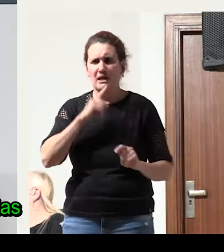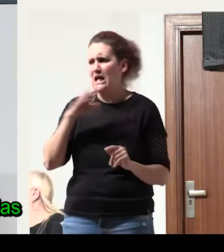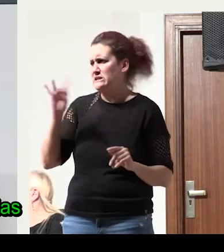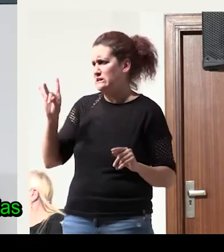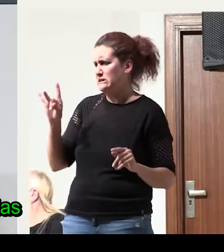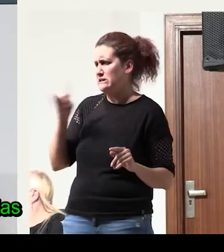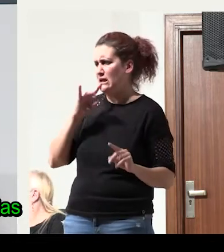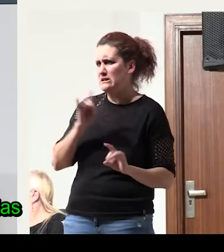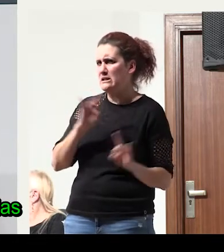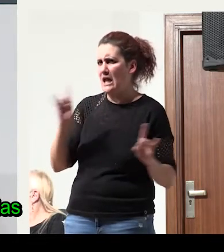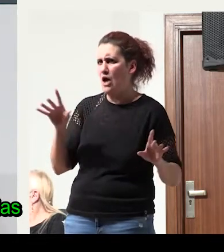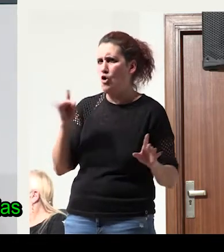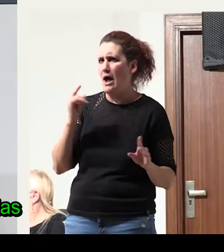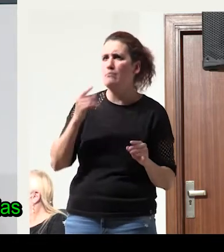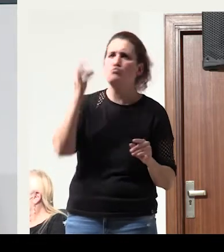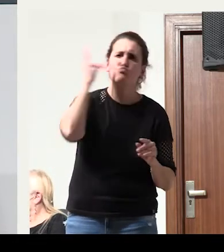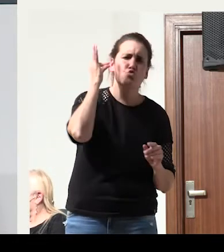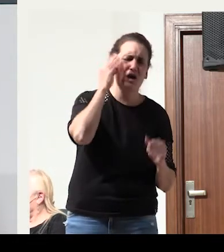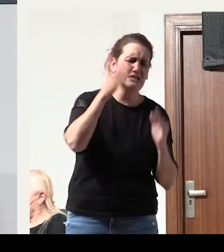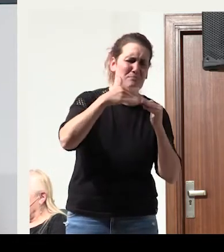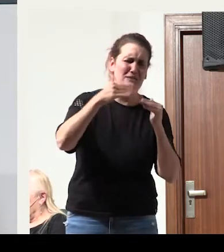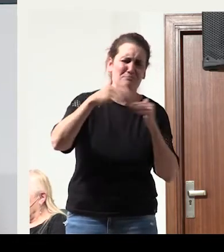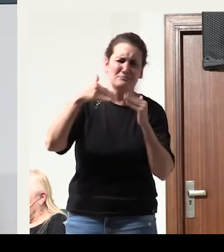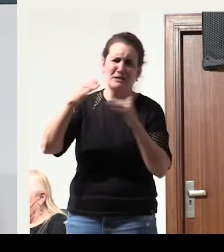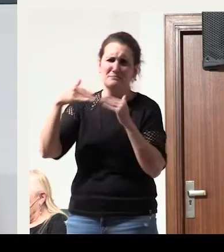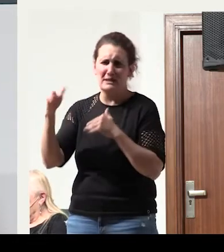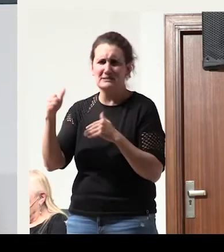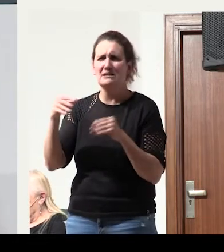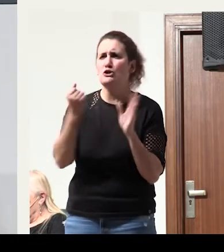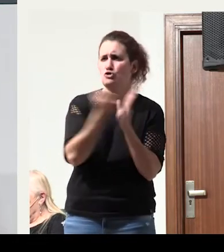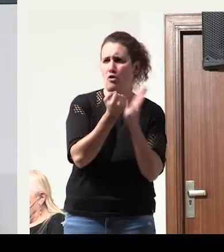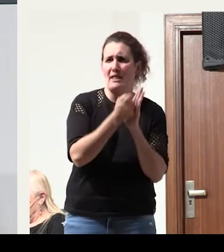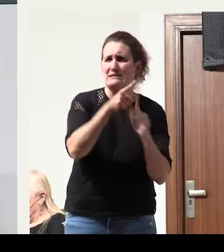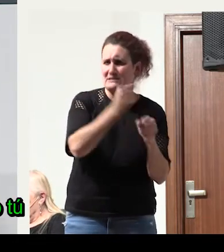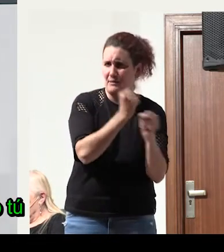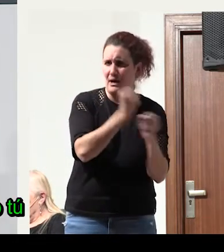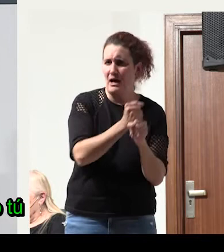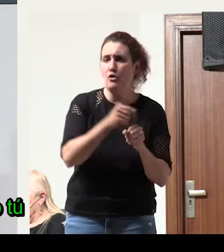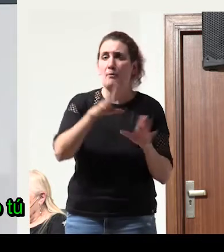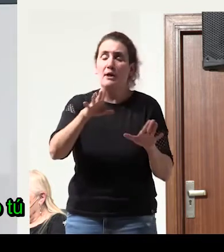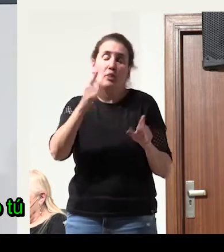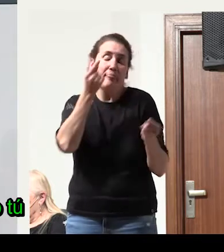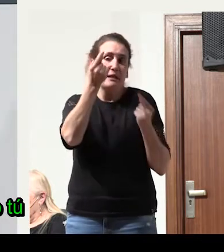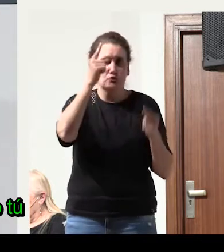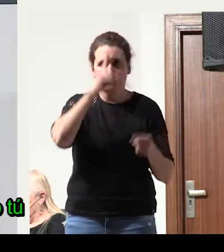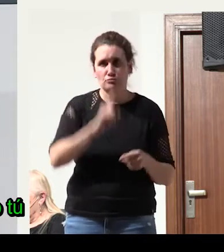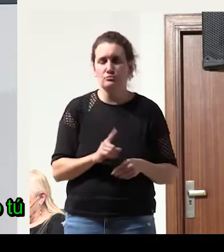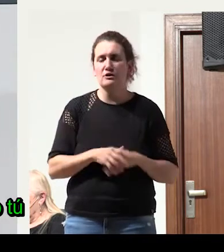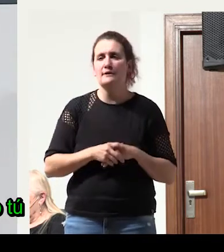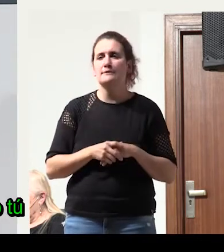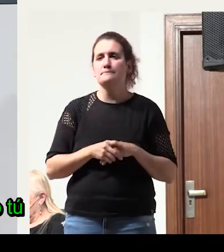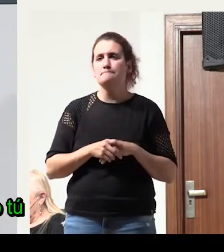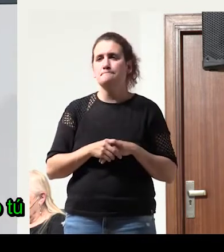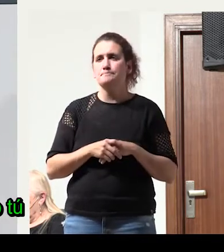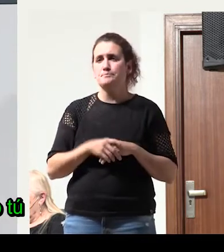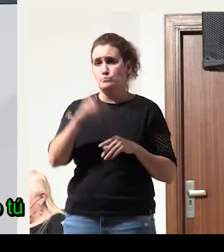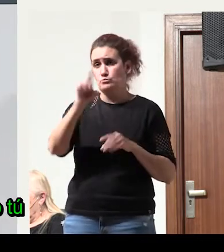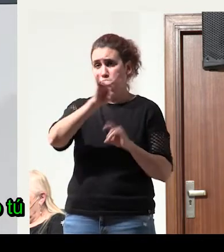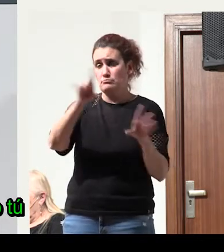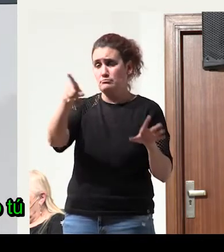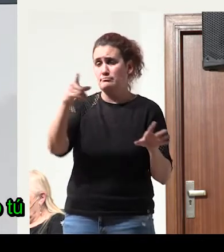hay muchas más mujeres asociadas y trabajando, pero no, en este momento no te puedo dar datos. Bueno, pues es lo que has dicho tú me